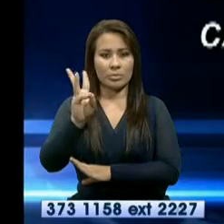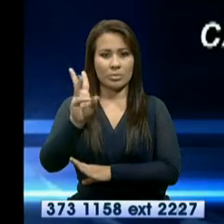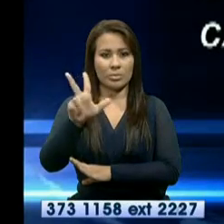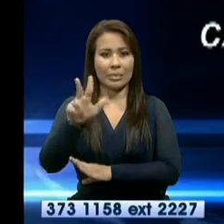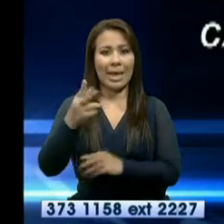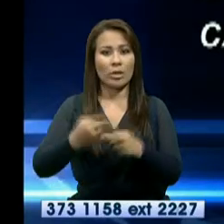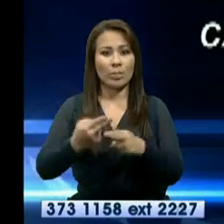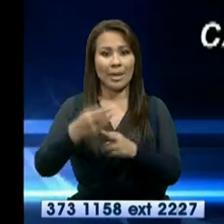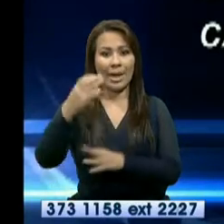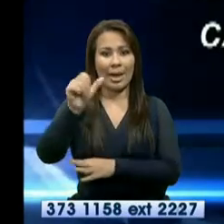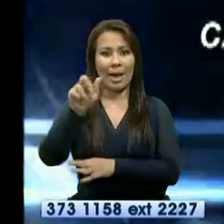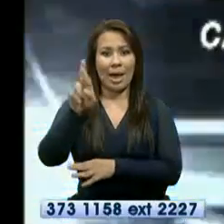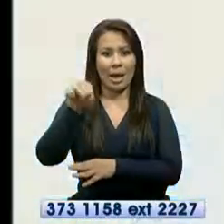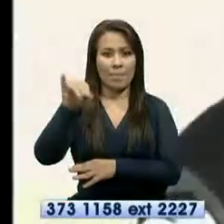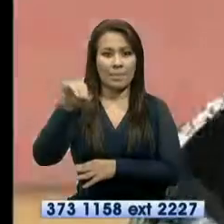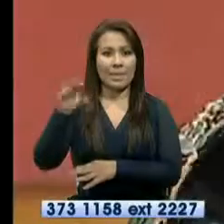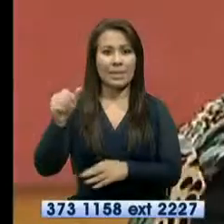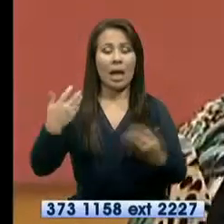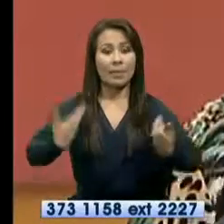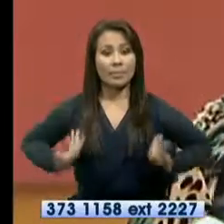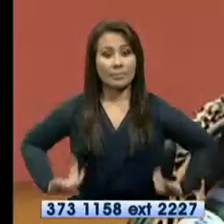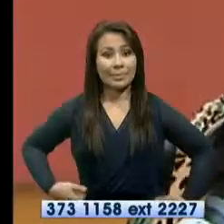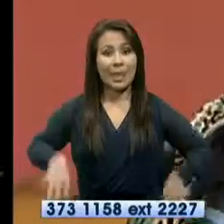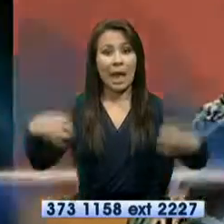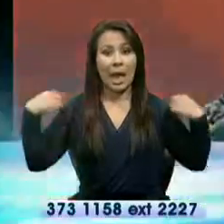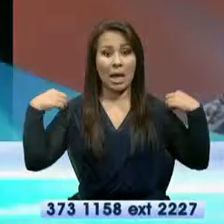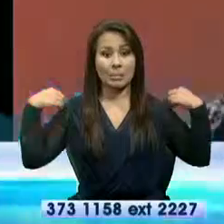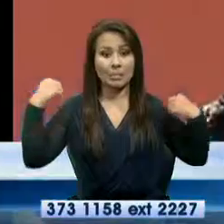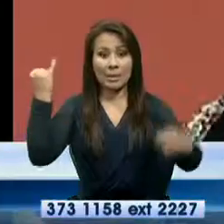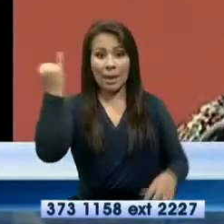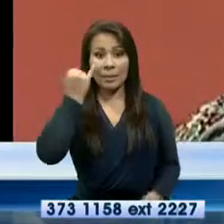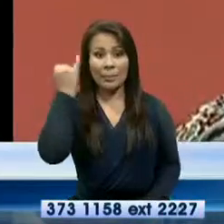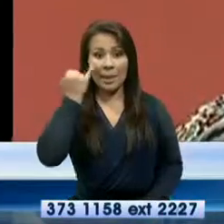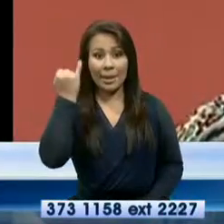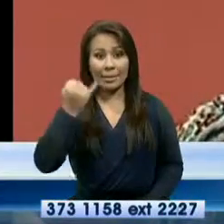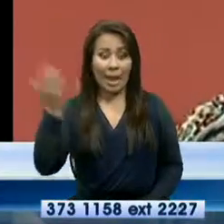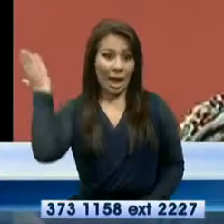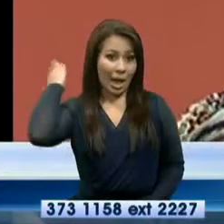099-8139-763. Él anda vestido con una camiseta verde, una estampa